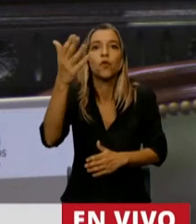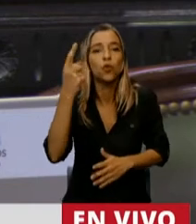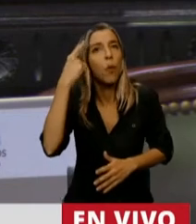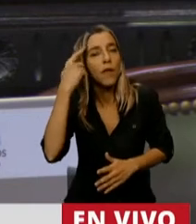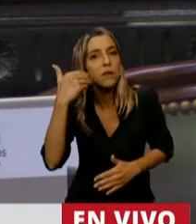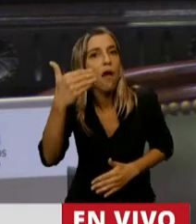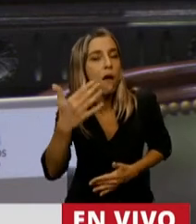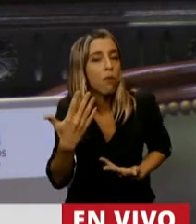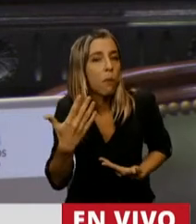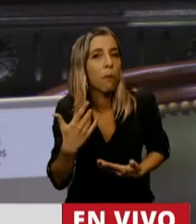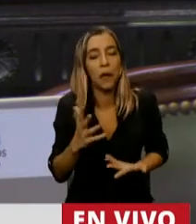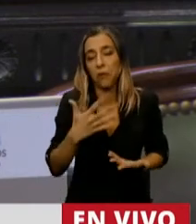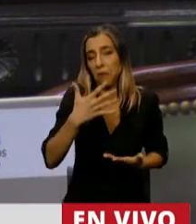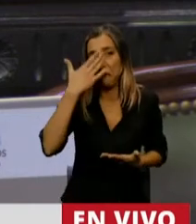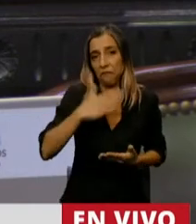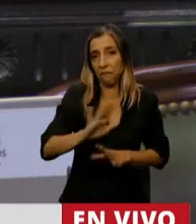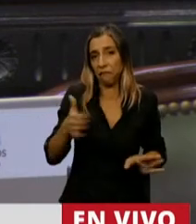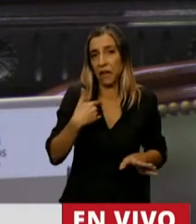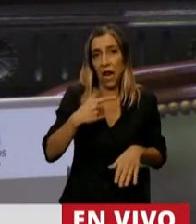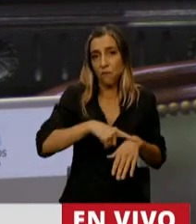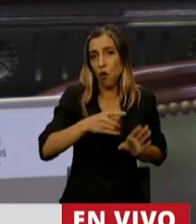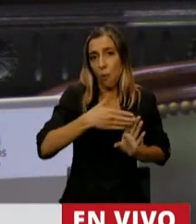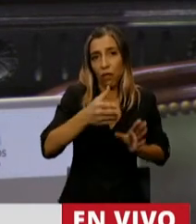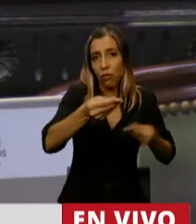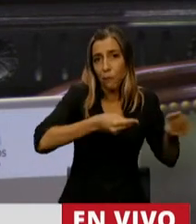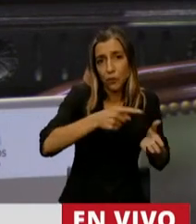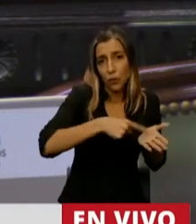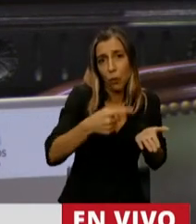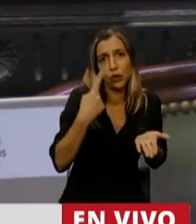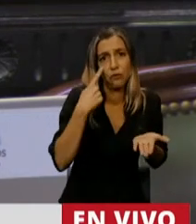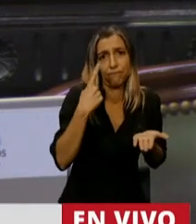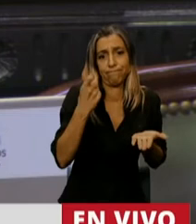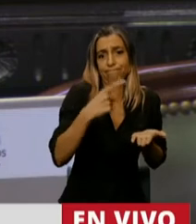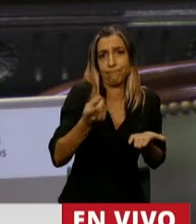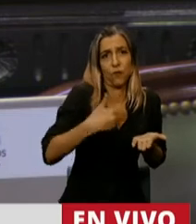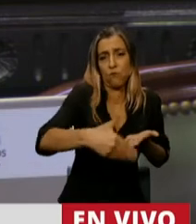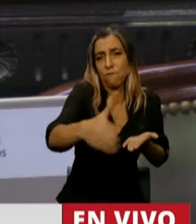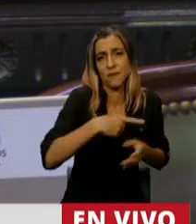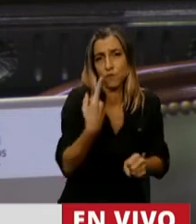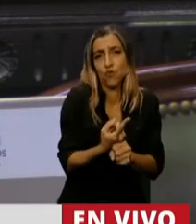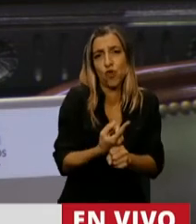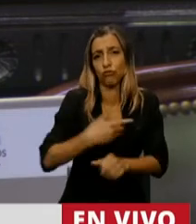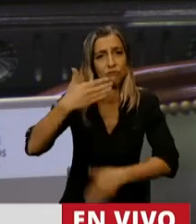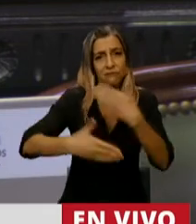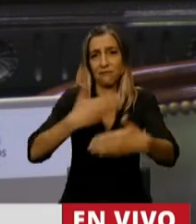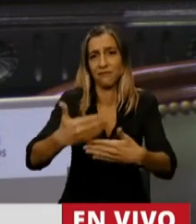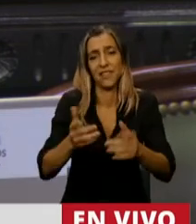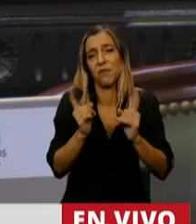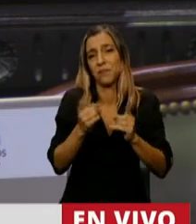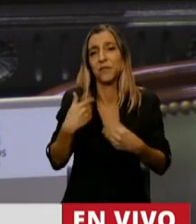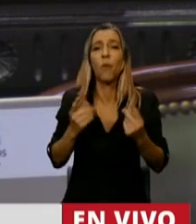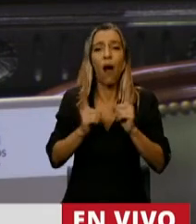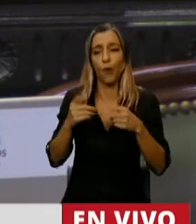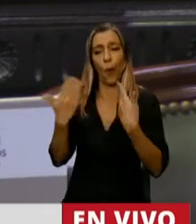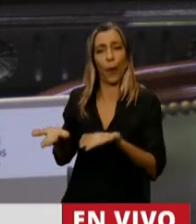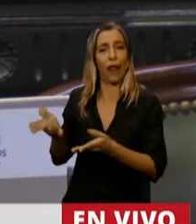adelante, pero con la especulación financiera que se proyectaba en cada uno de esos presupuestos y el beneficio constante de algunos amigos que los habían acompañado